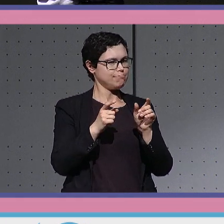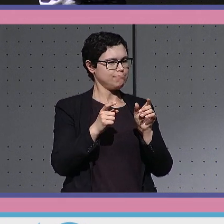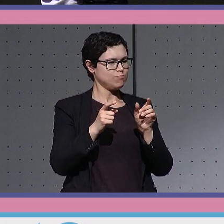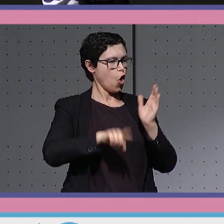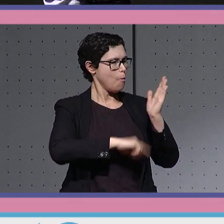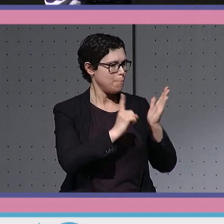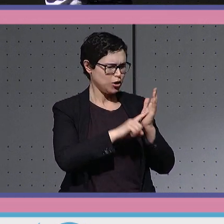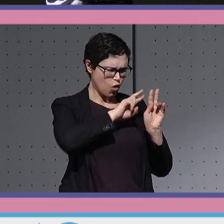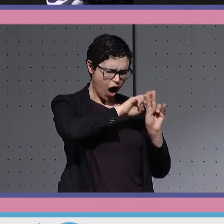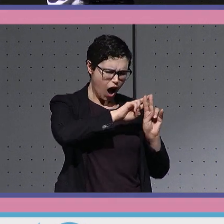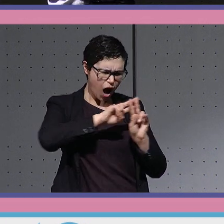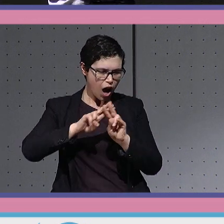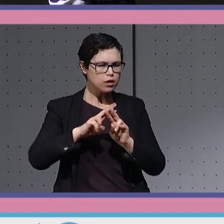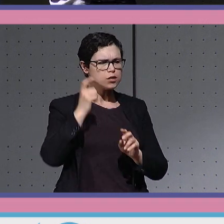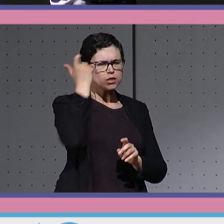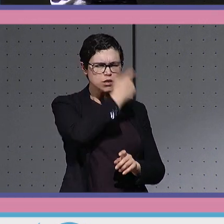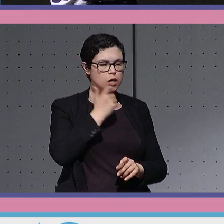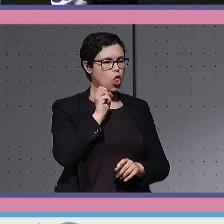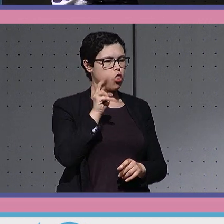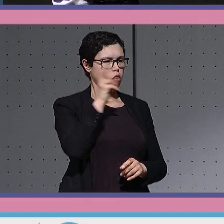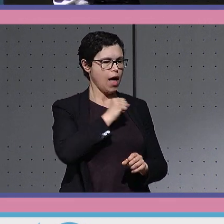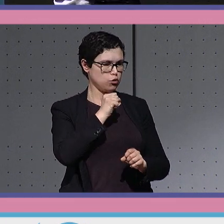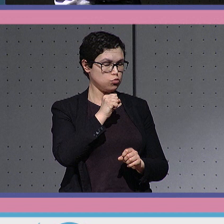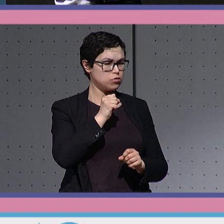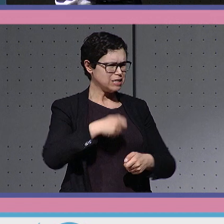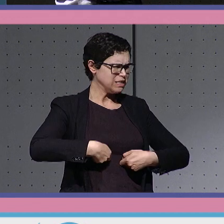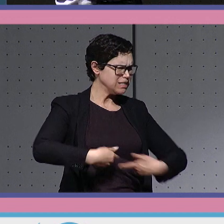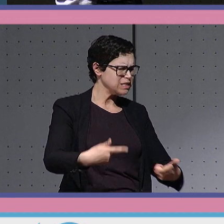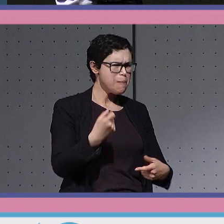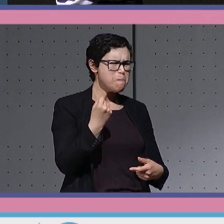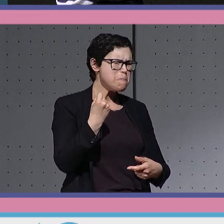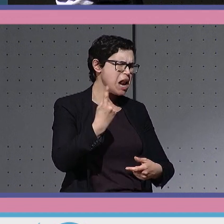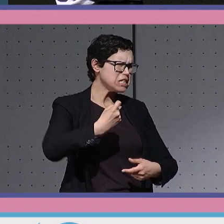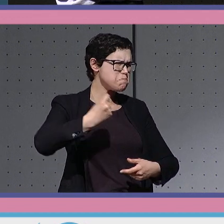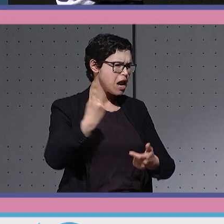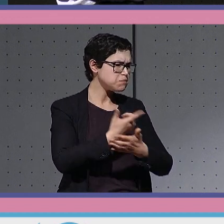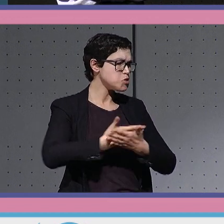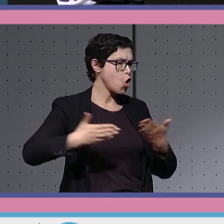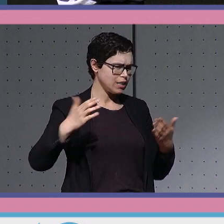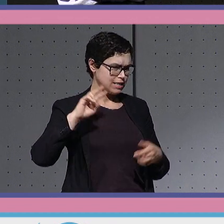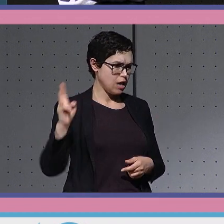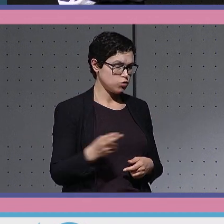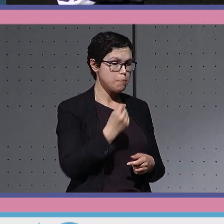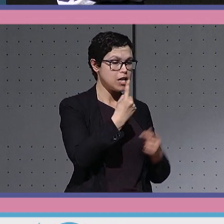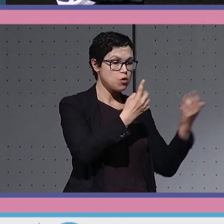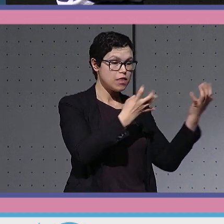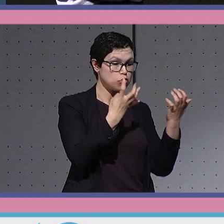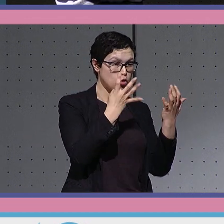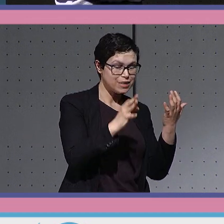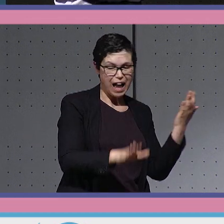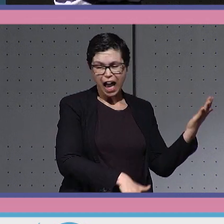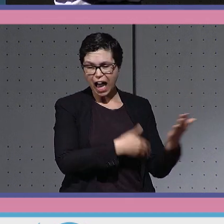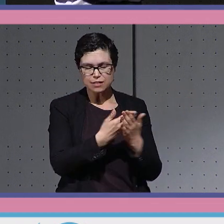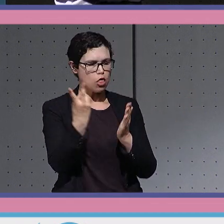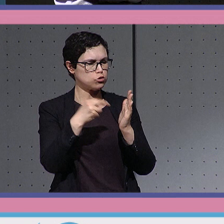años y costó miles de millones de euros. Fue del 1990 al 2002. Hace